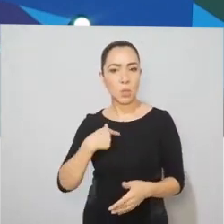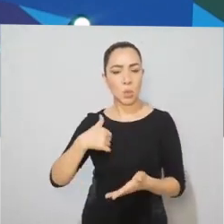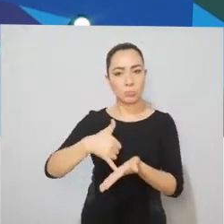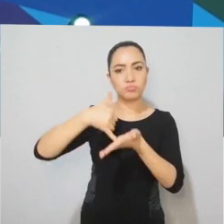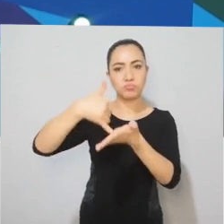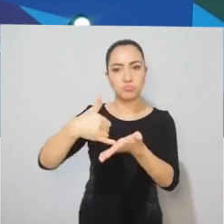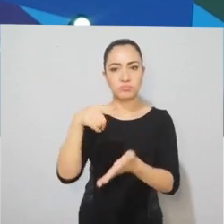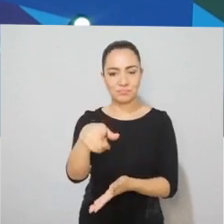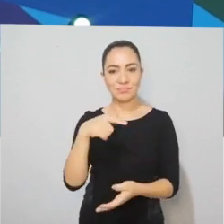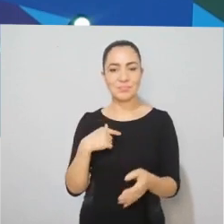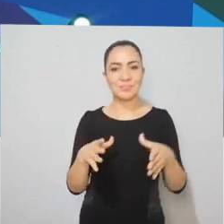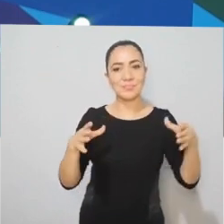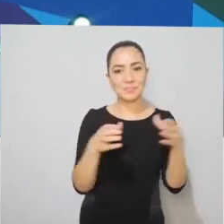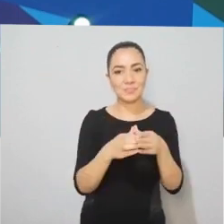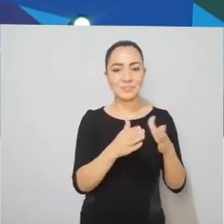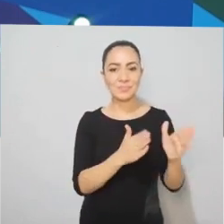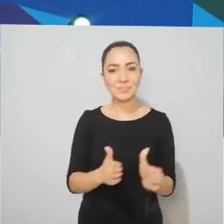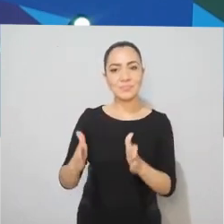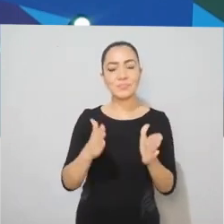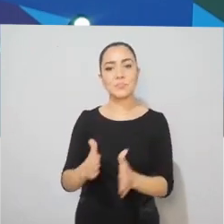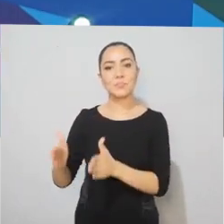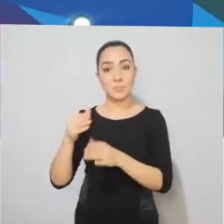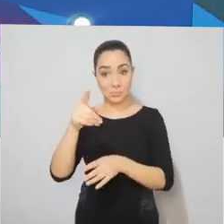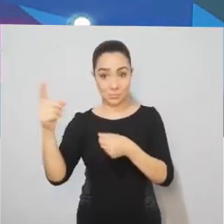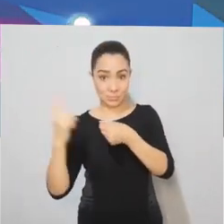que como comité organizador podemos recibir,